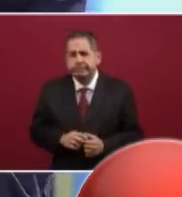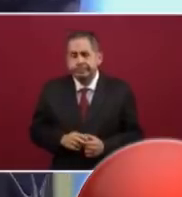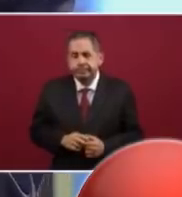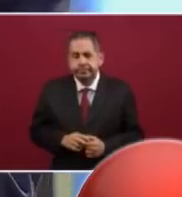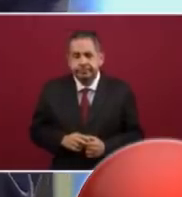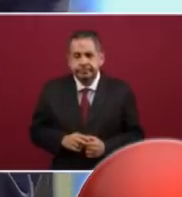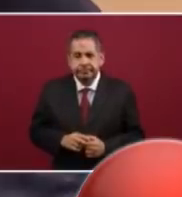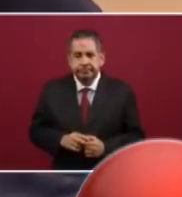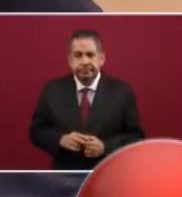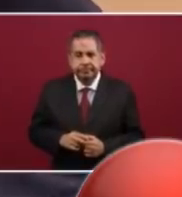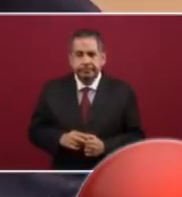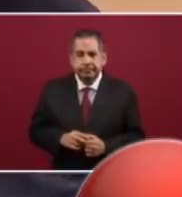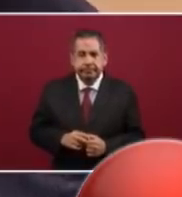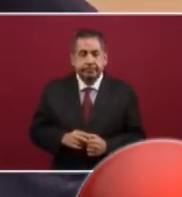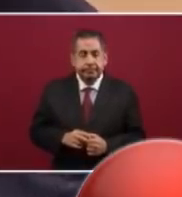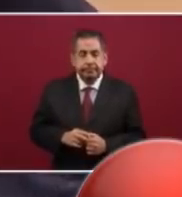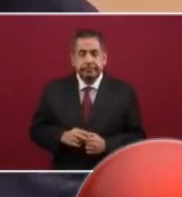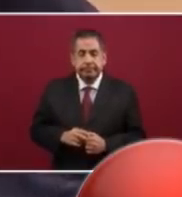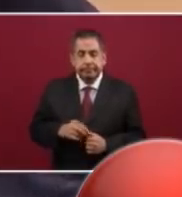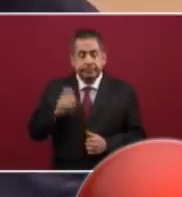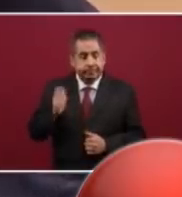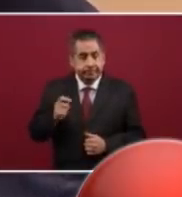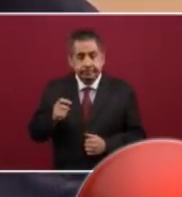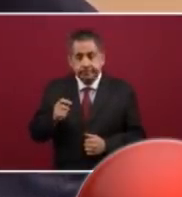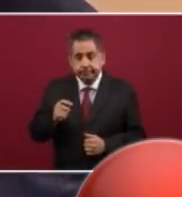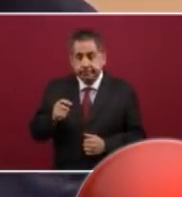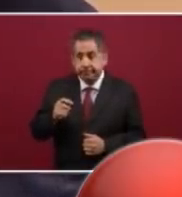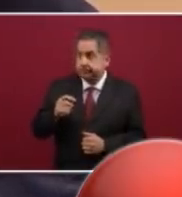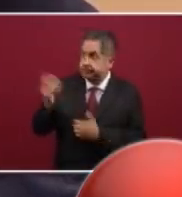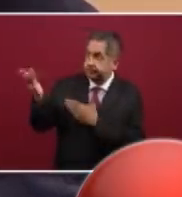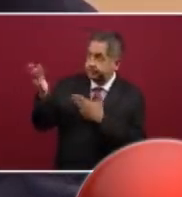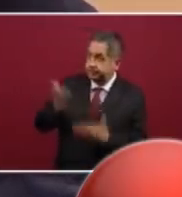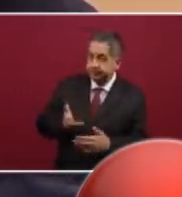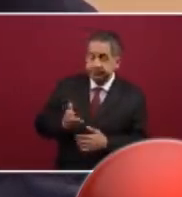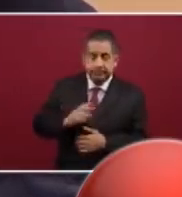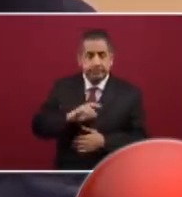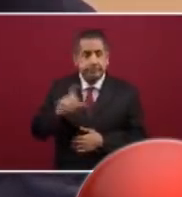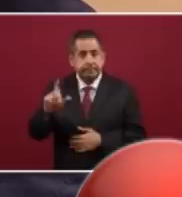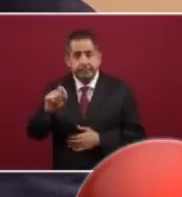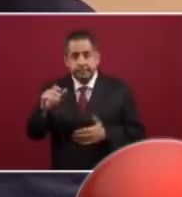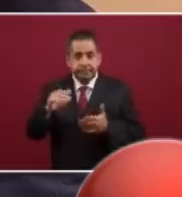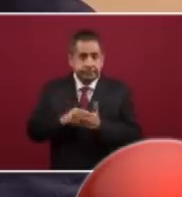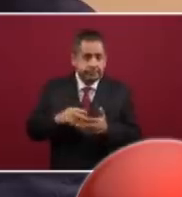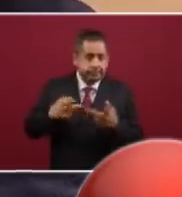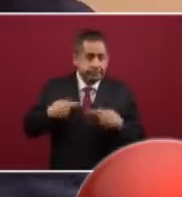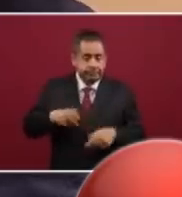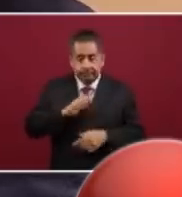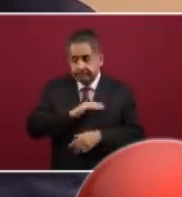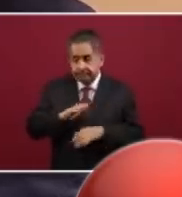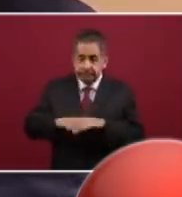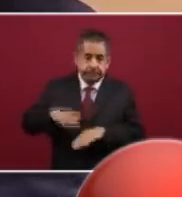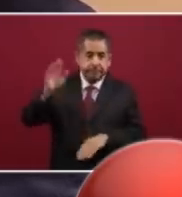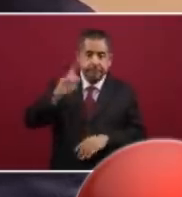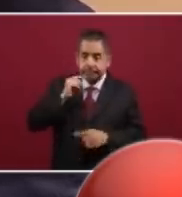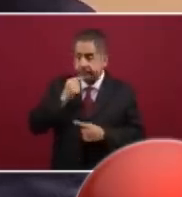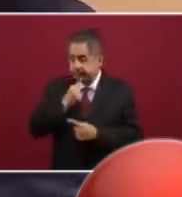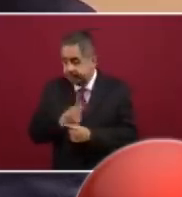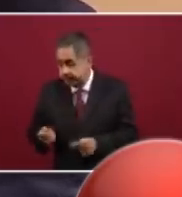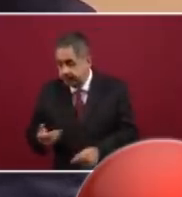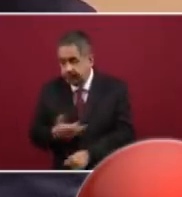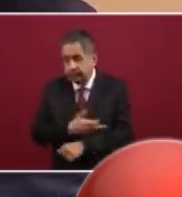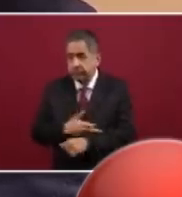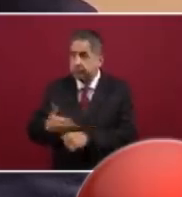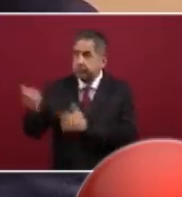que llegaron más de 20,000 españoles, niños,